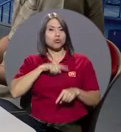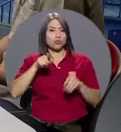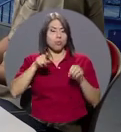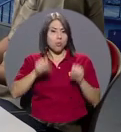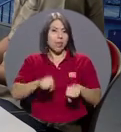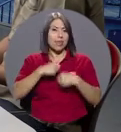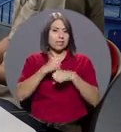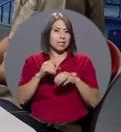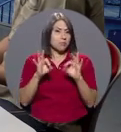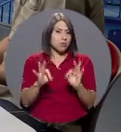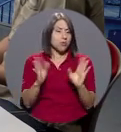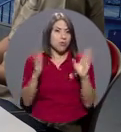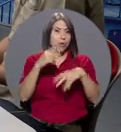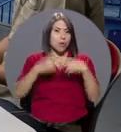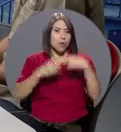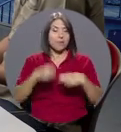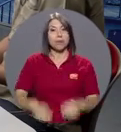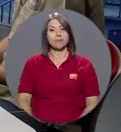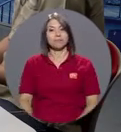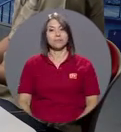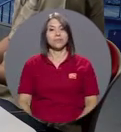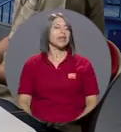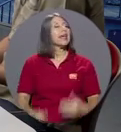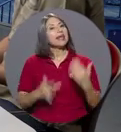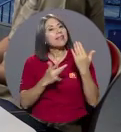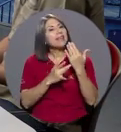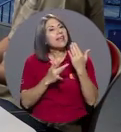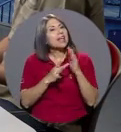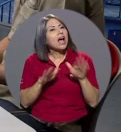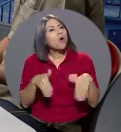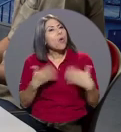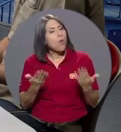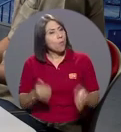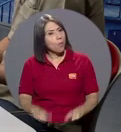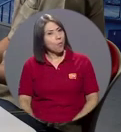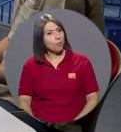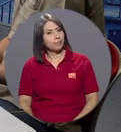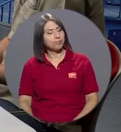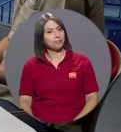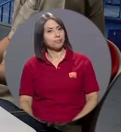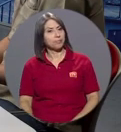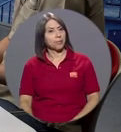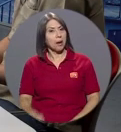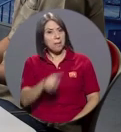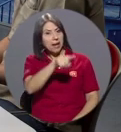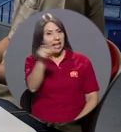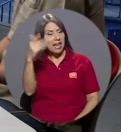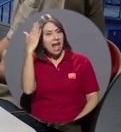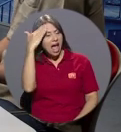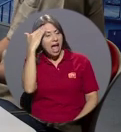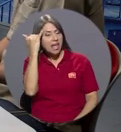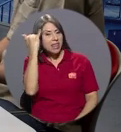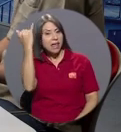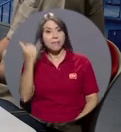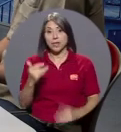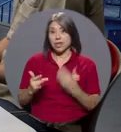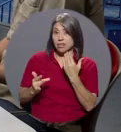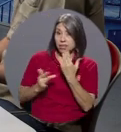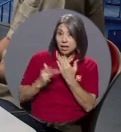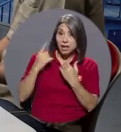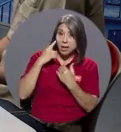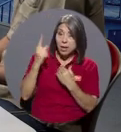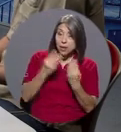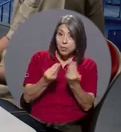ningún problema. ¿Y cómo se desarrolla la técnica aproximadamente, para que la gente tenga una idea de en qué consiste? La